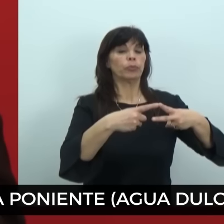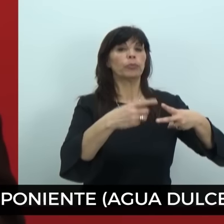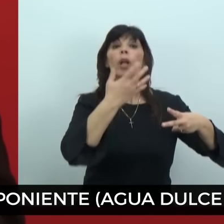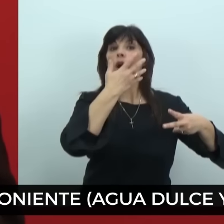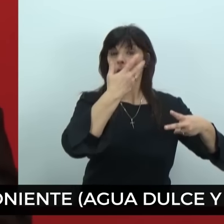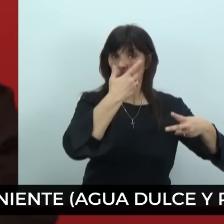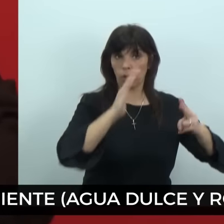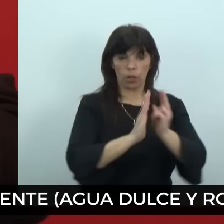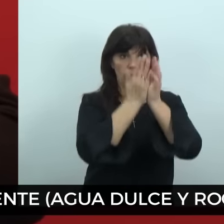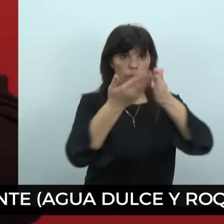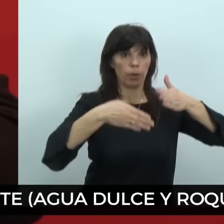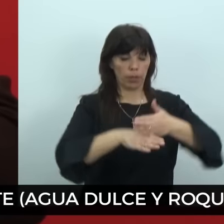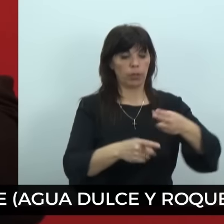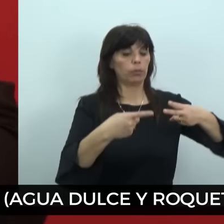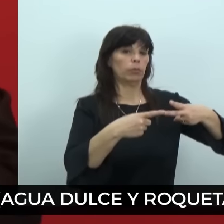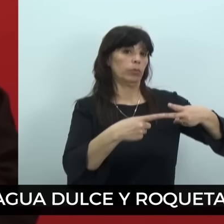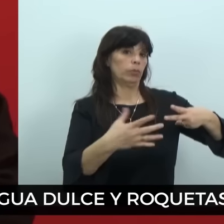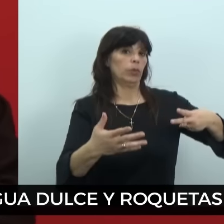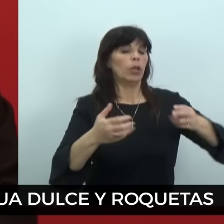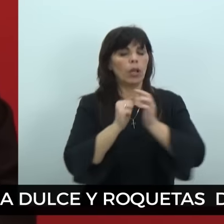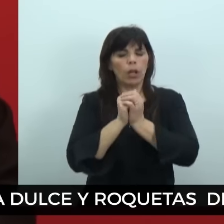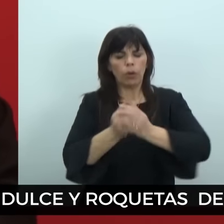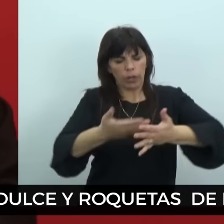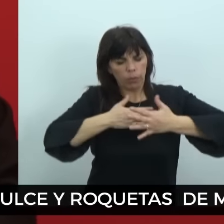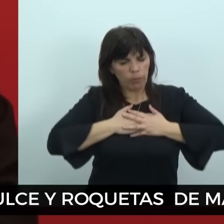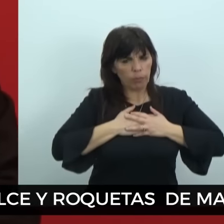palabra, apropiarlas en la oración,